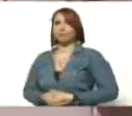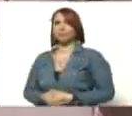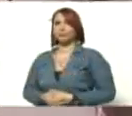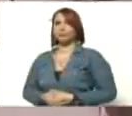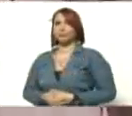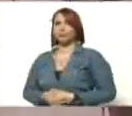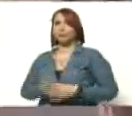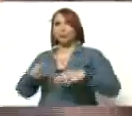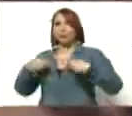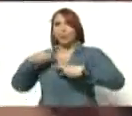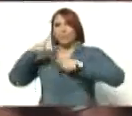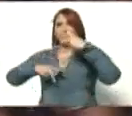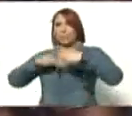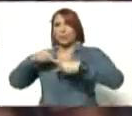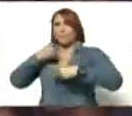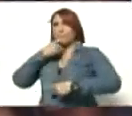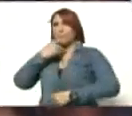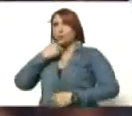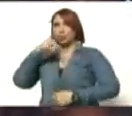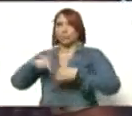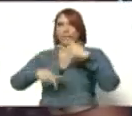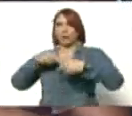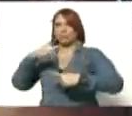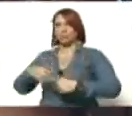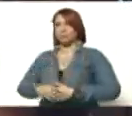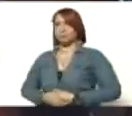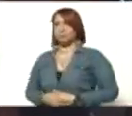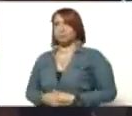de este nuevo plan, de este hermoso plan.